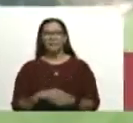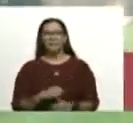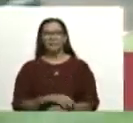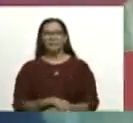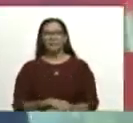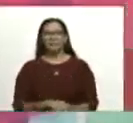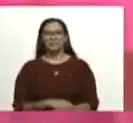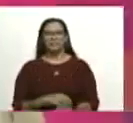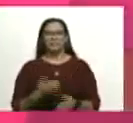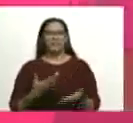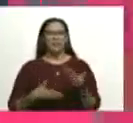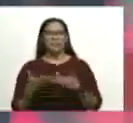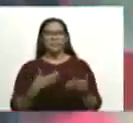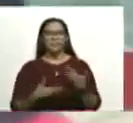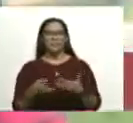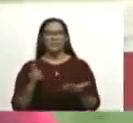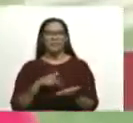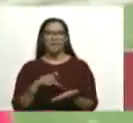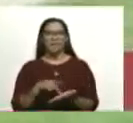a compartir acá